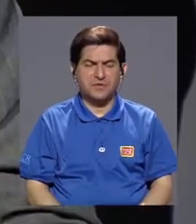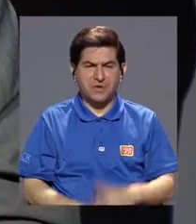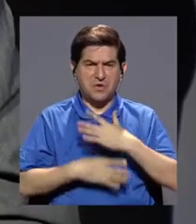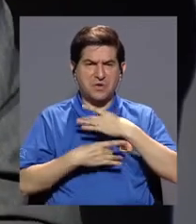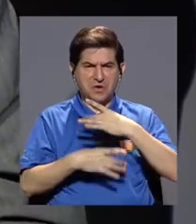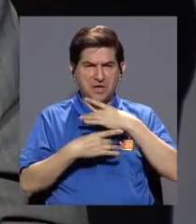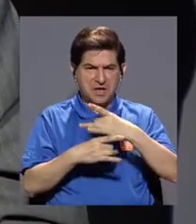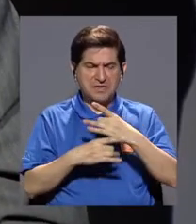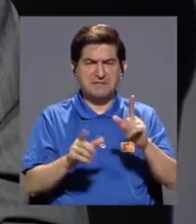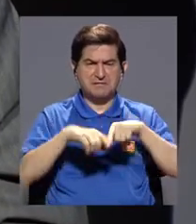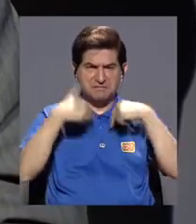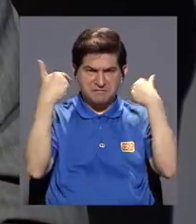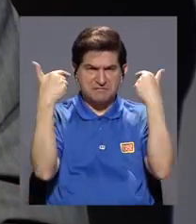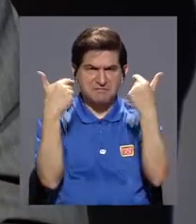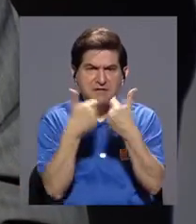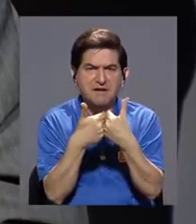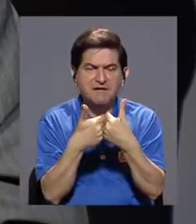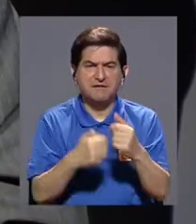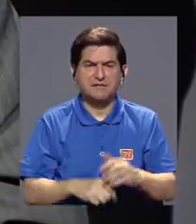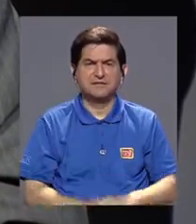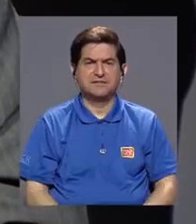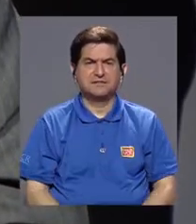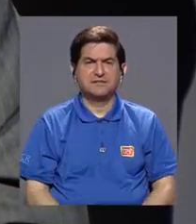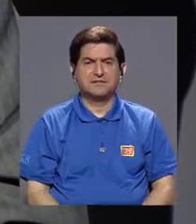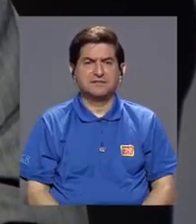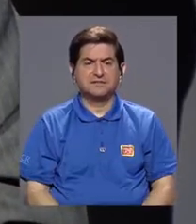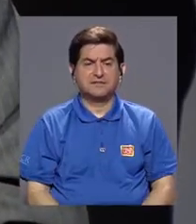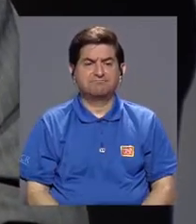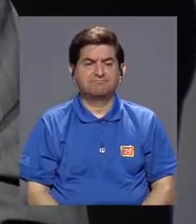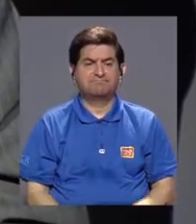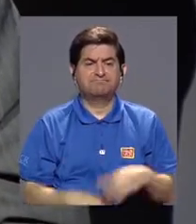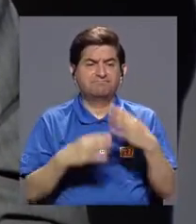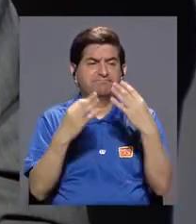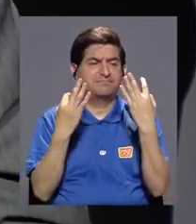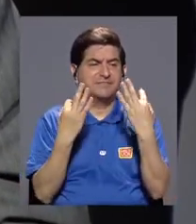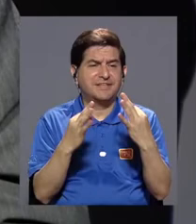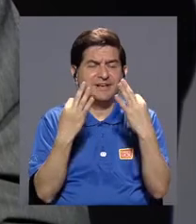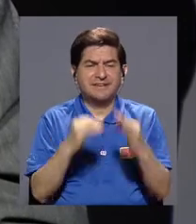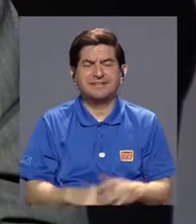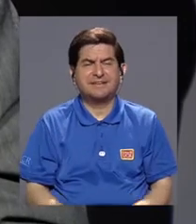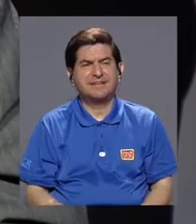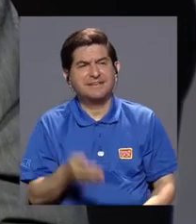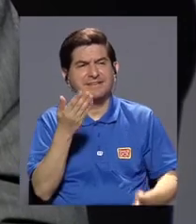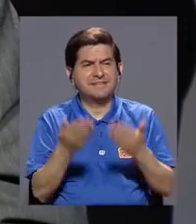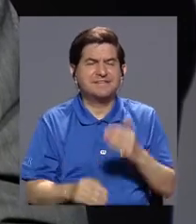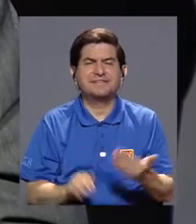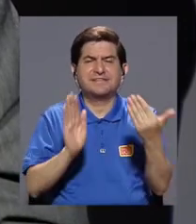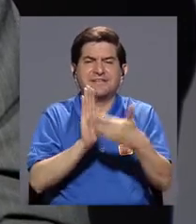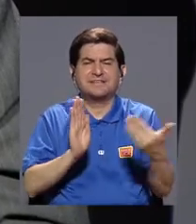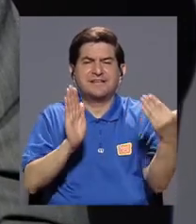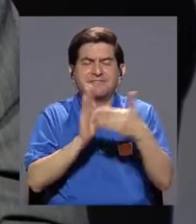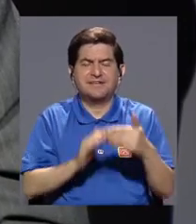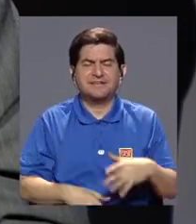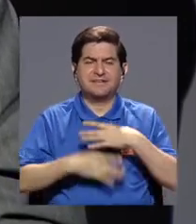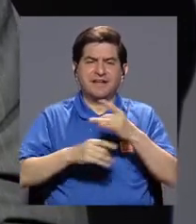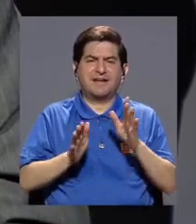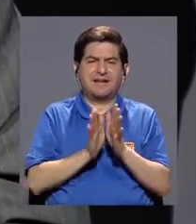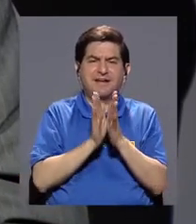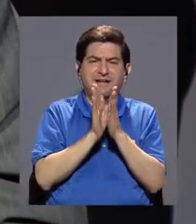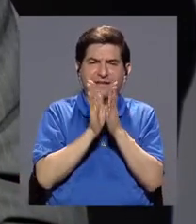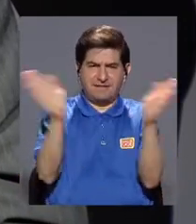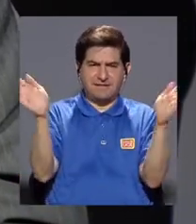intereses sectoriales está terminando por oscurecer el interés general. Y